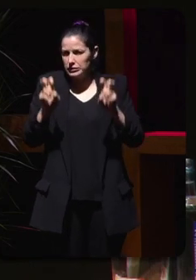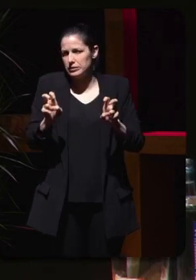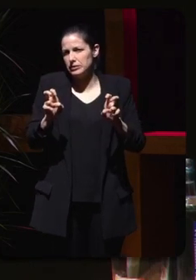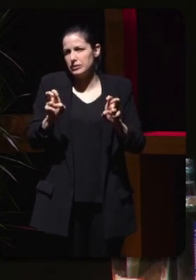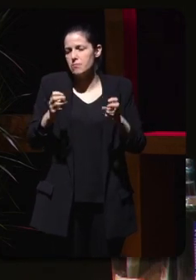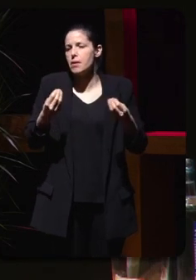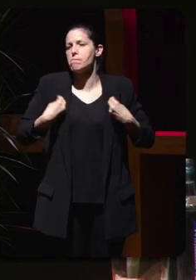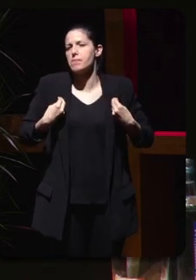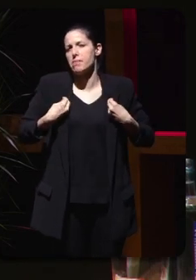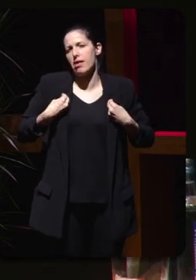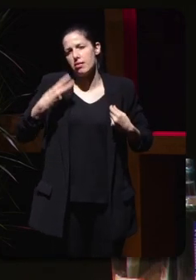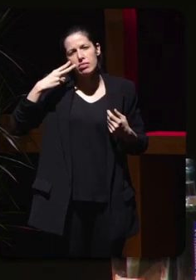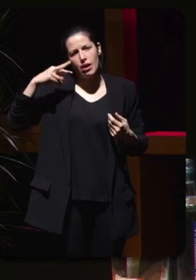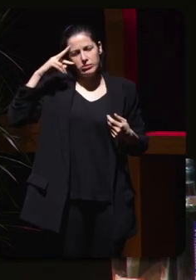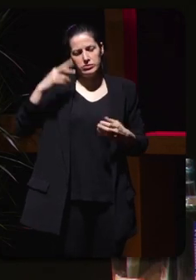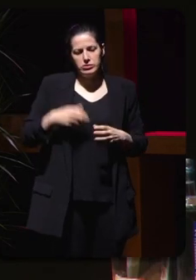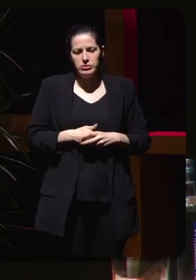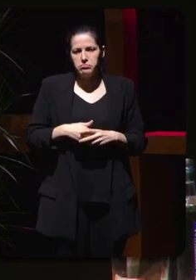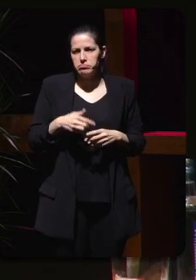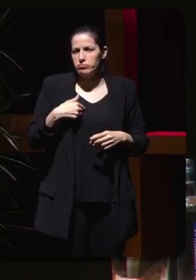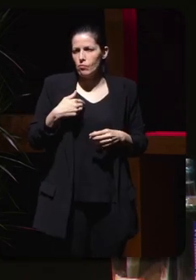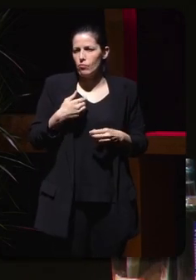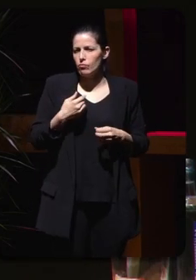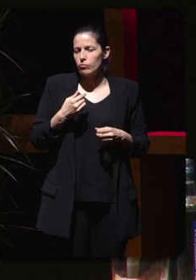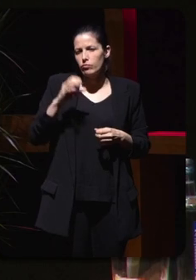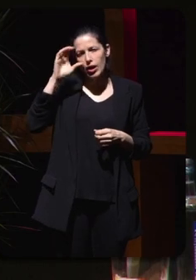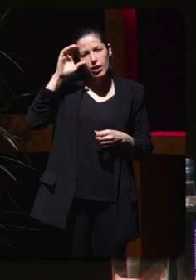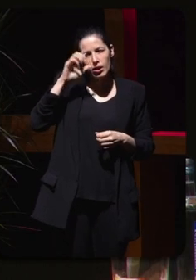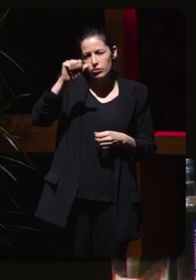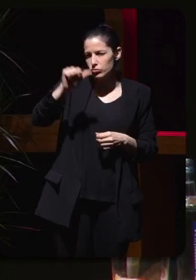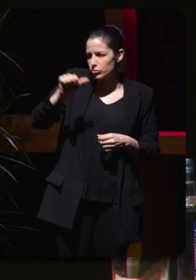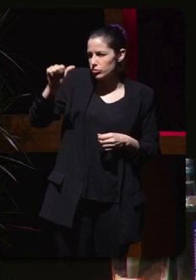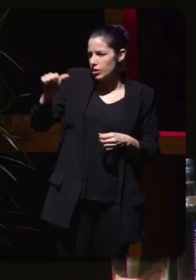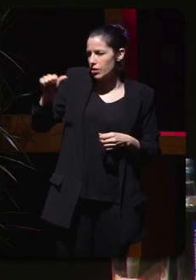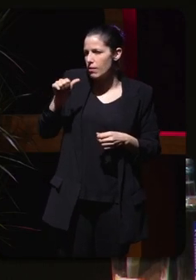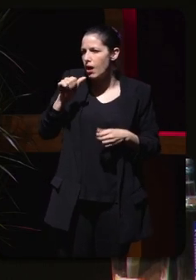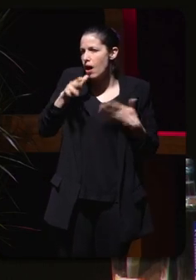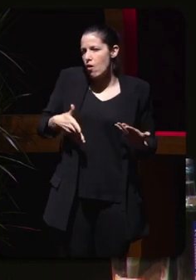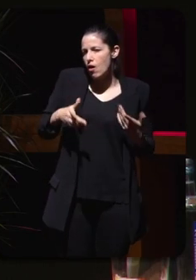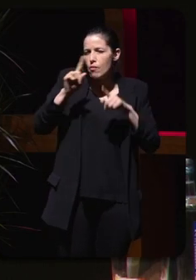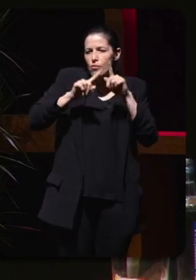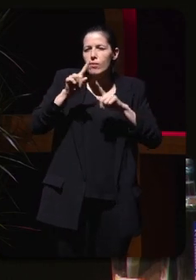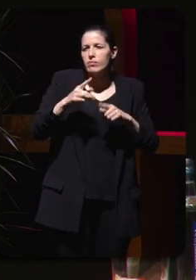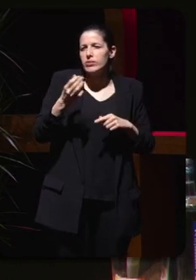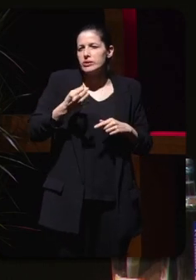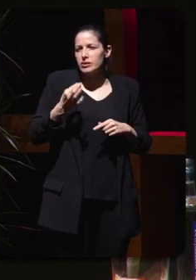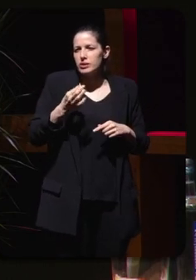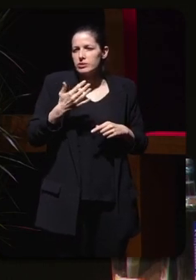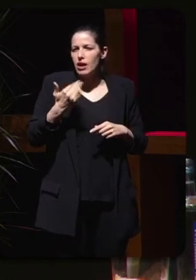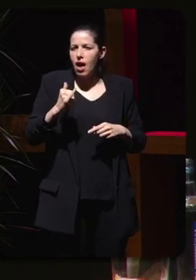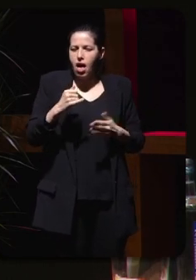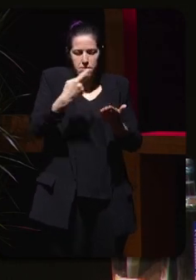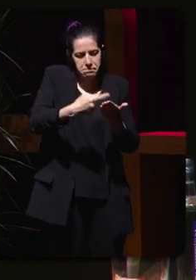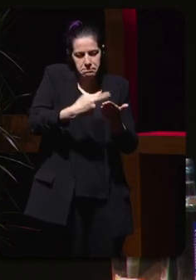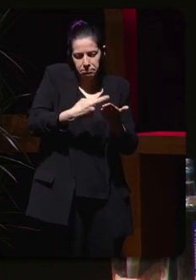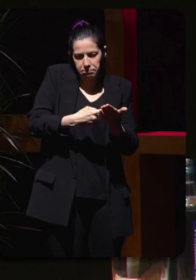de las vivencias, ¿no? De cuando escuchaba lo que contabais de lo que os pasa ahora, ¿no? Bueno, pues es que, o sea, tengo por aquí varias. Es